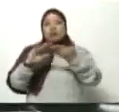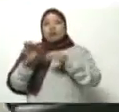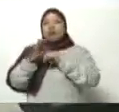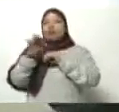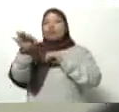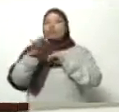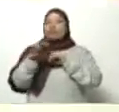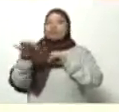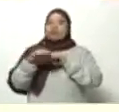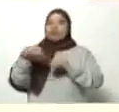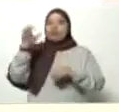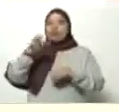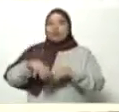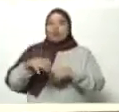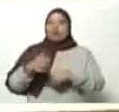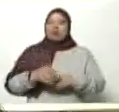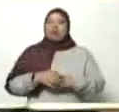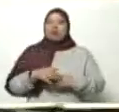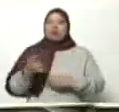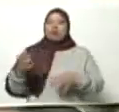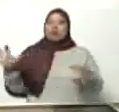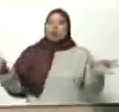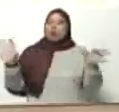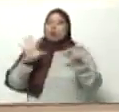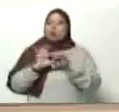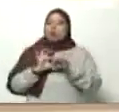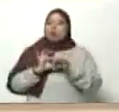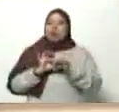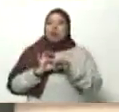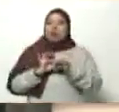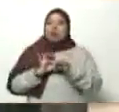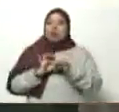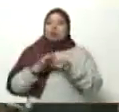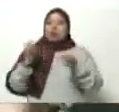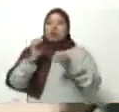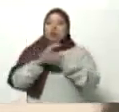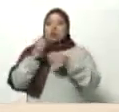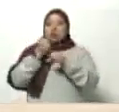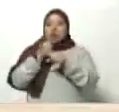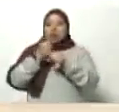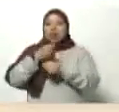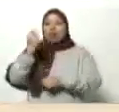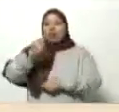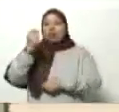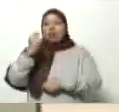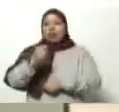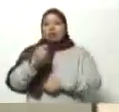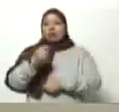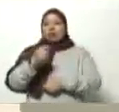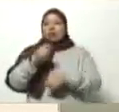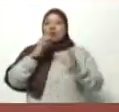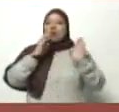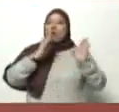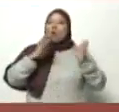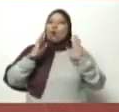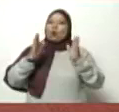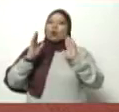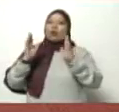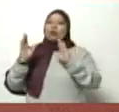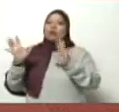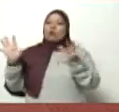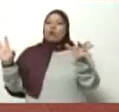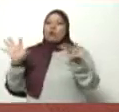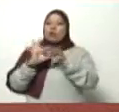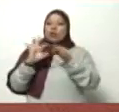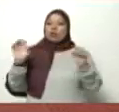de estado, y unidos, y cumpliendo la tarea, organizar,